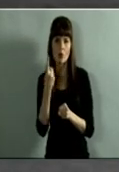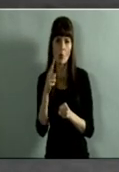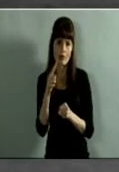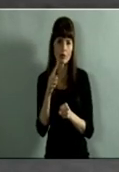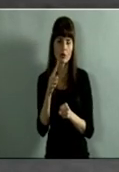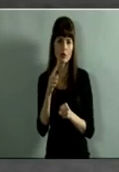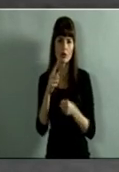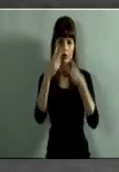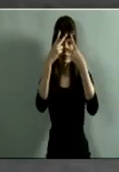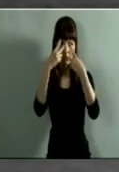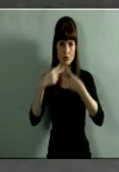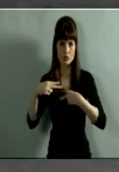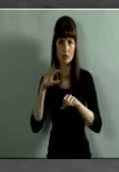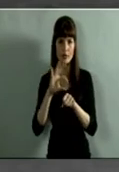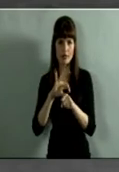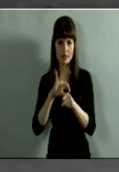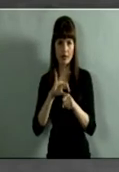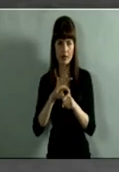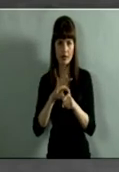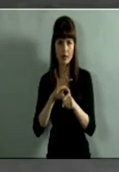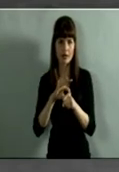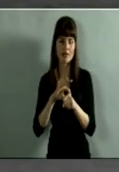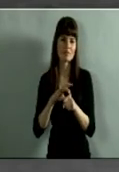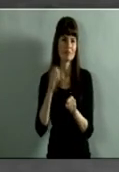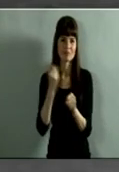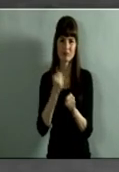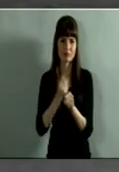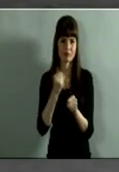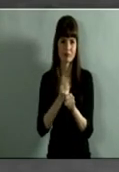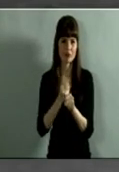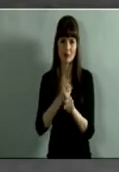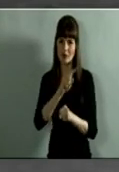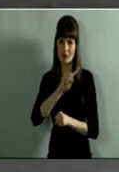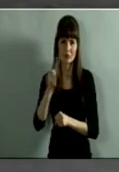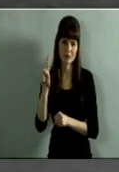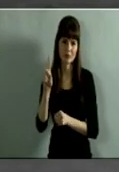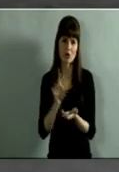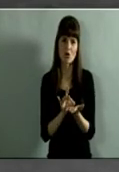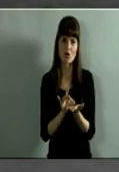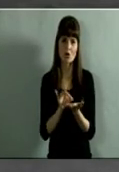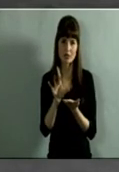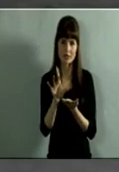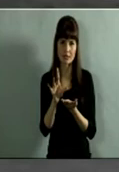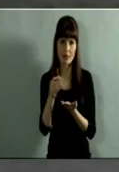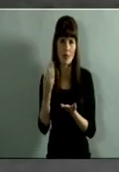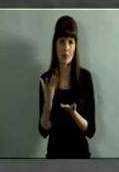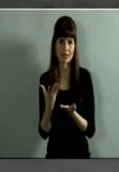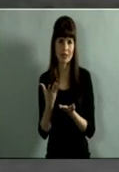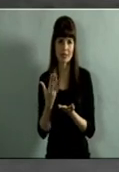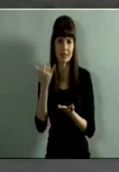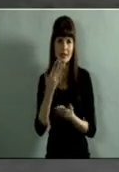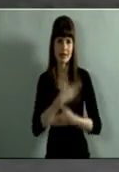ceguera del ojo izquierdo, saltaba lo afectado del ojo derecho y realmente ninguna ART